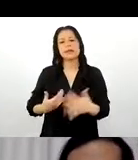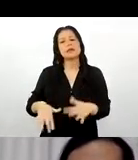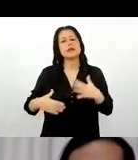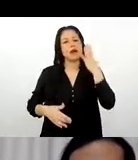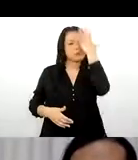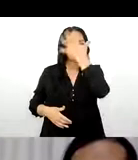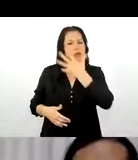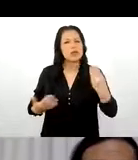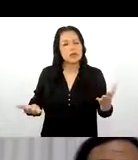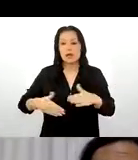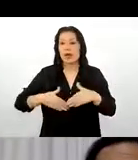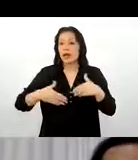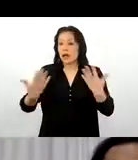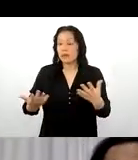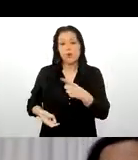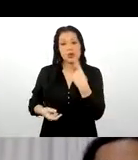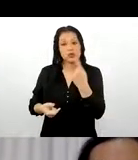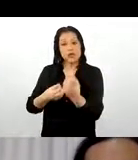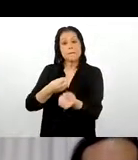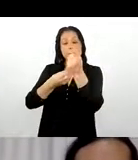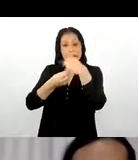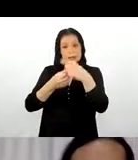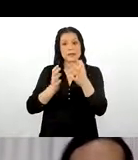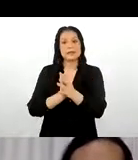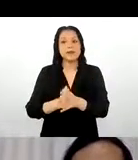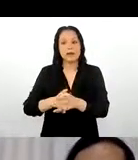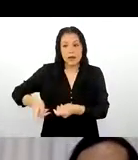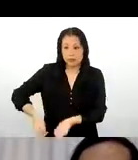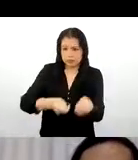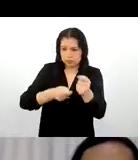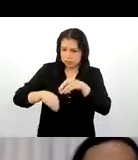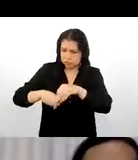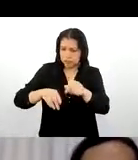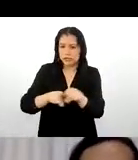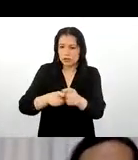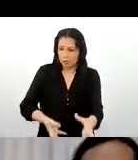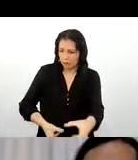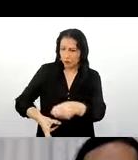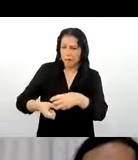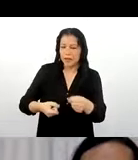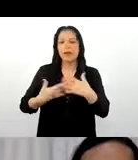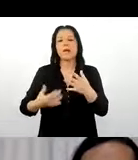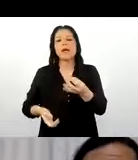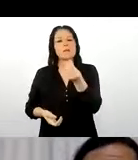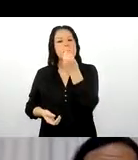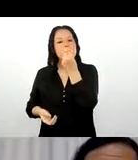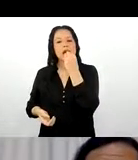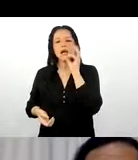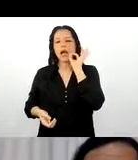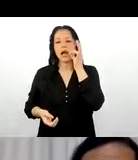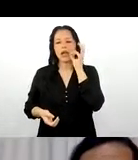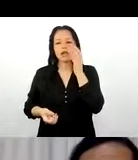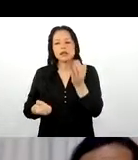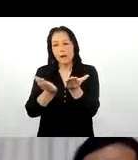¿no? Poder no solamente participar en la cosecha, en la siembra, sino también poder degustar una riquísima o riquísimos